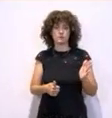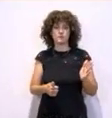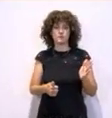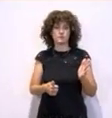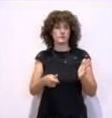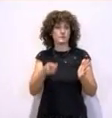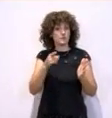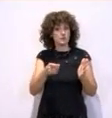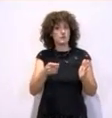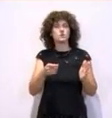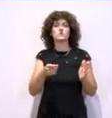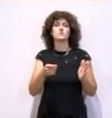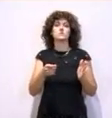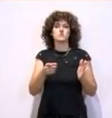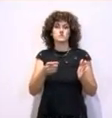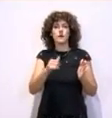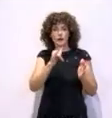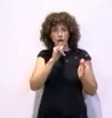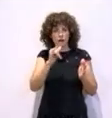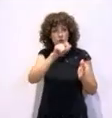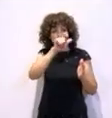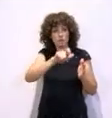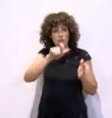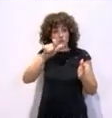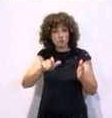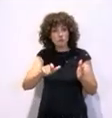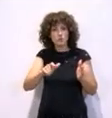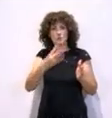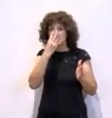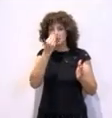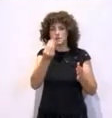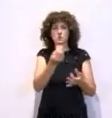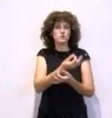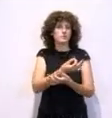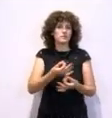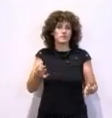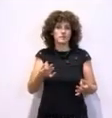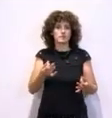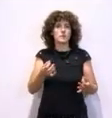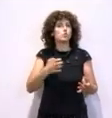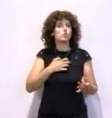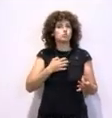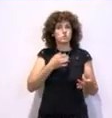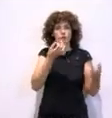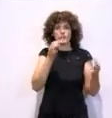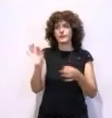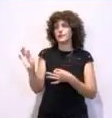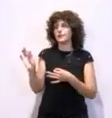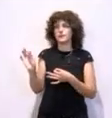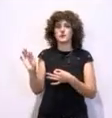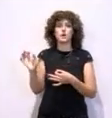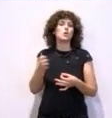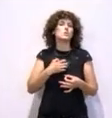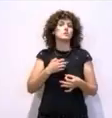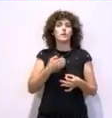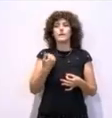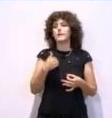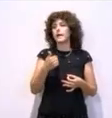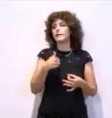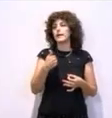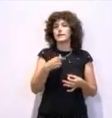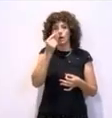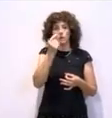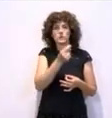Pues el pueblo riojano ha comprendido perfectamente que no vale mirar para otro lado, que no vale decir ya he consignado en el